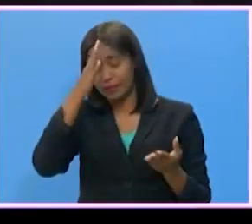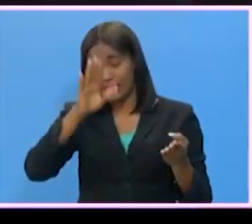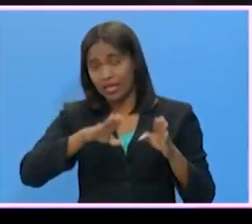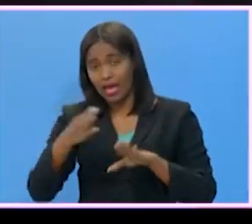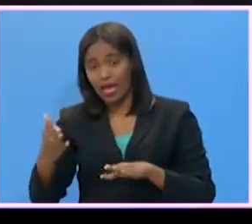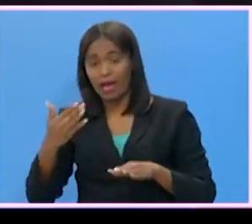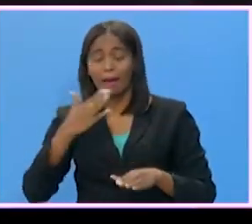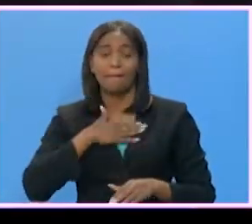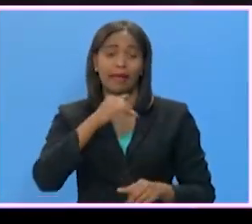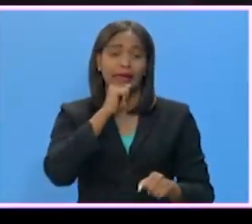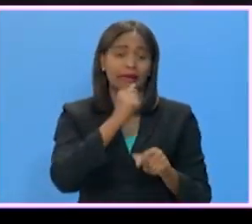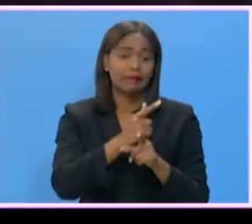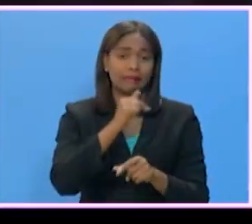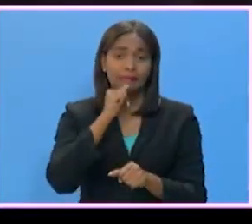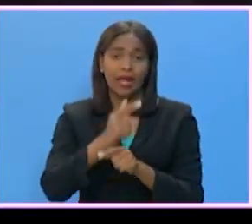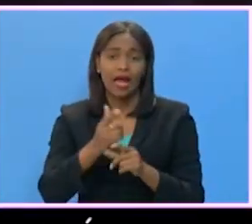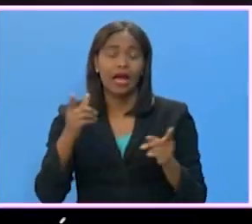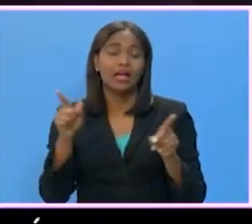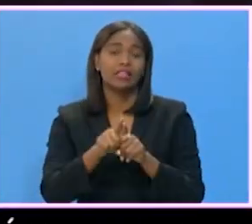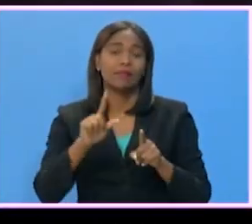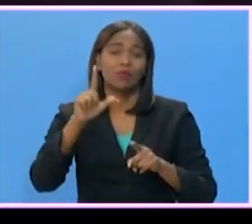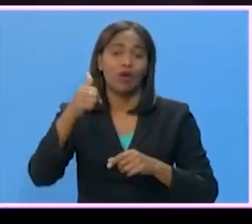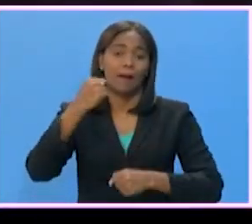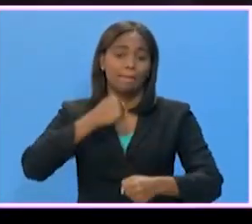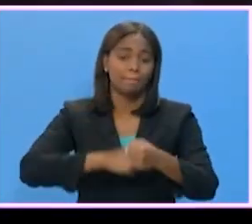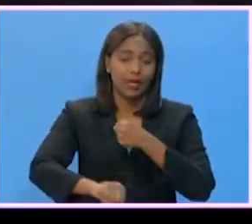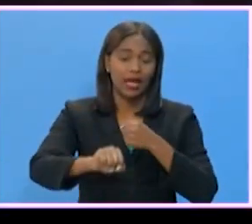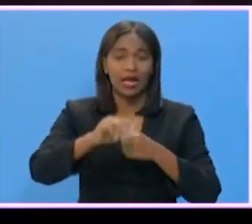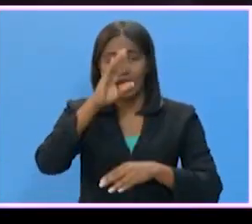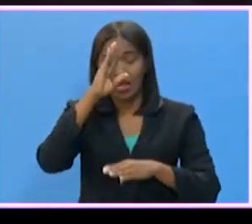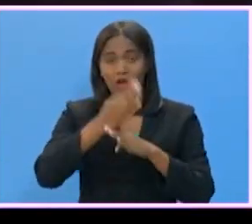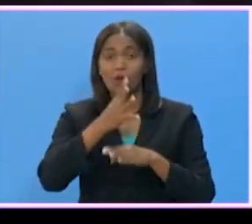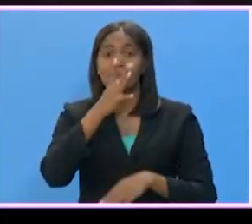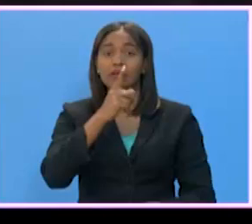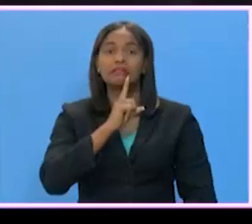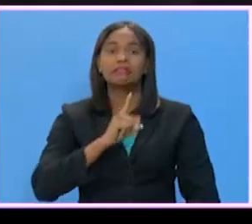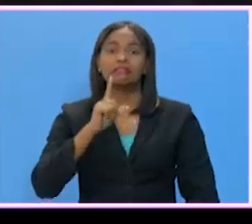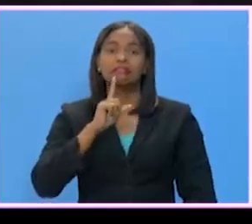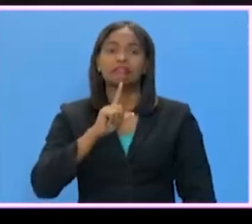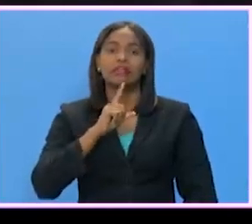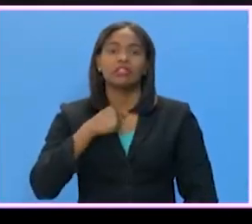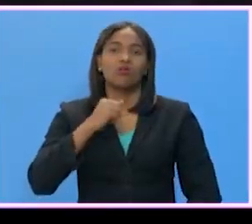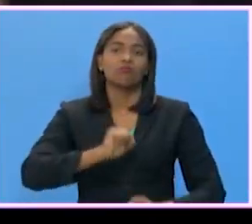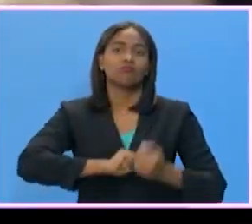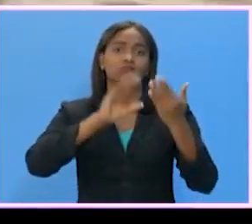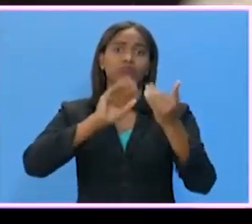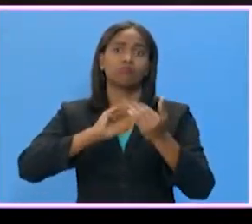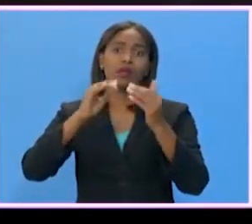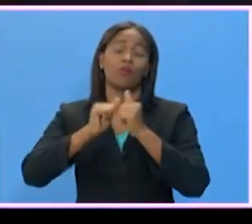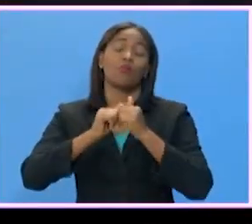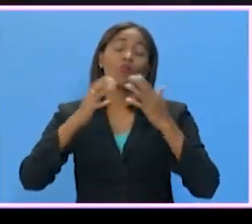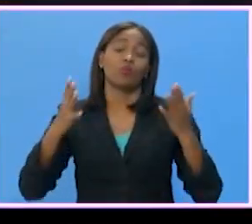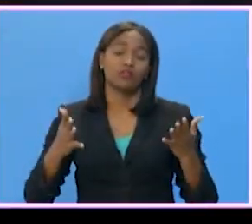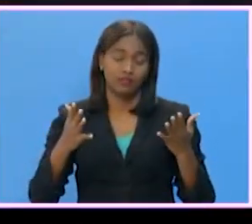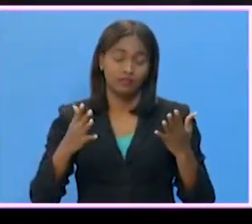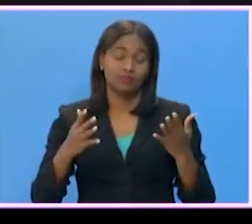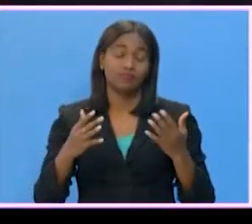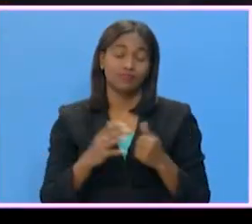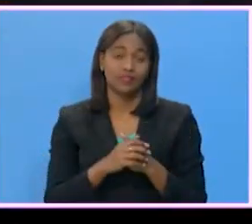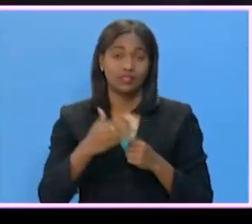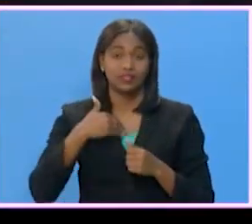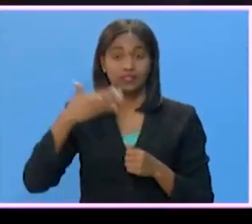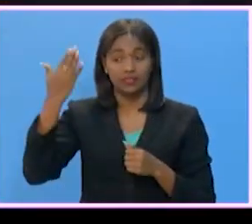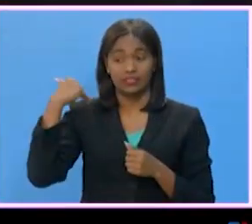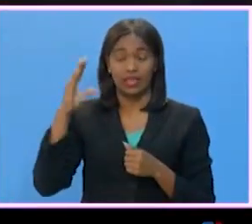hermanos menores, después tener un hijo como madre soltera. O sea, yo he tenido que enfrentar tantas cosas. Tuve una empresa que